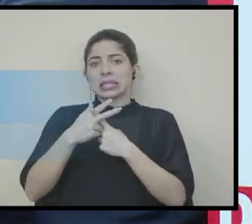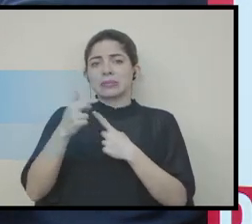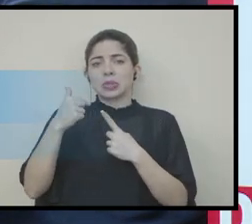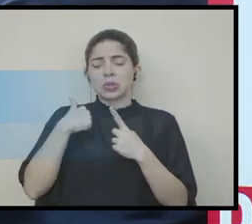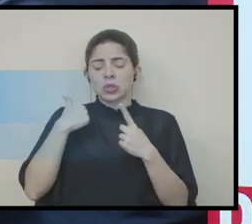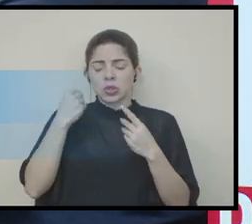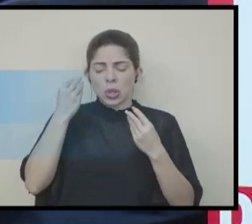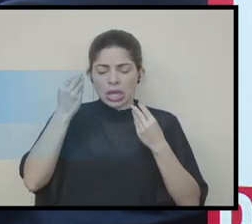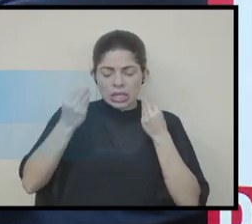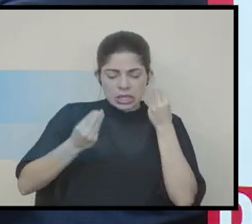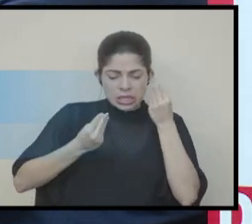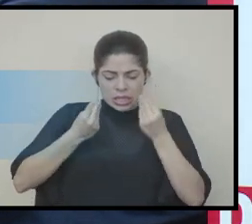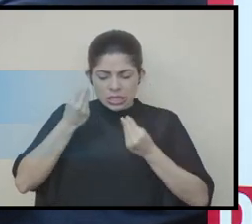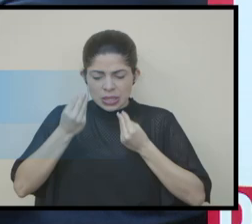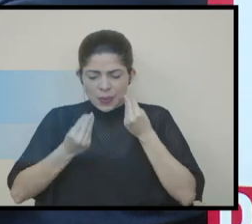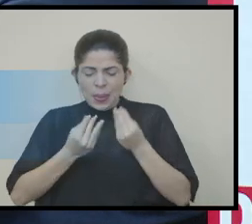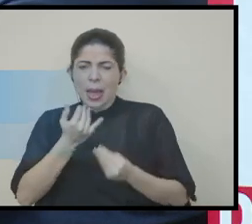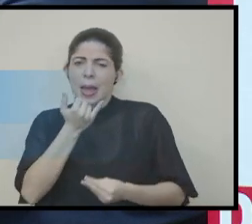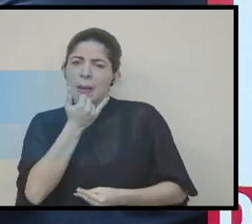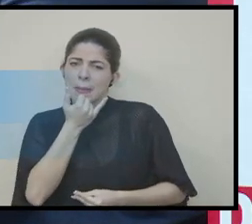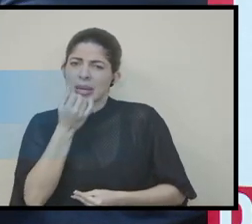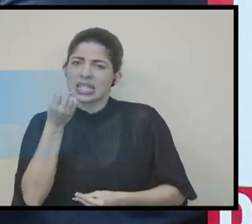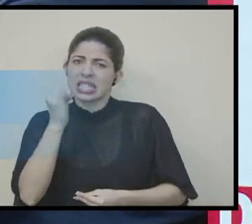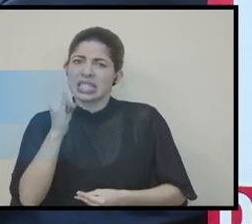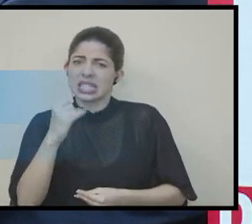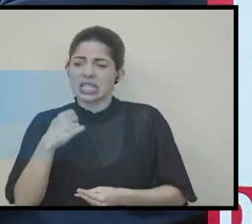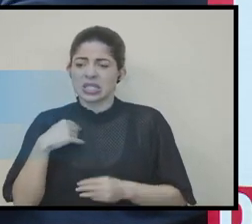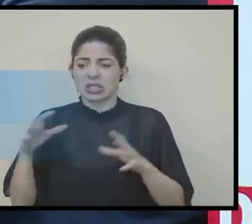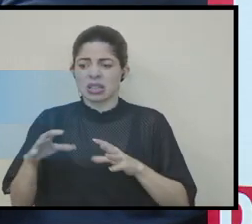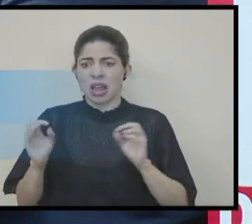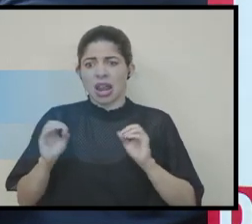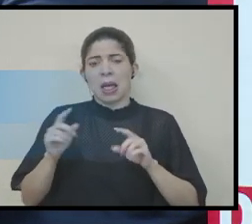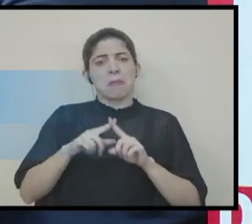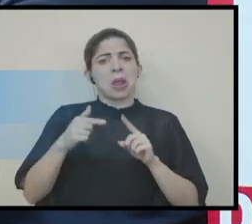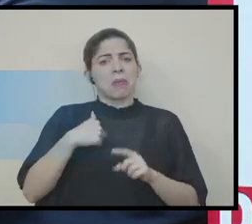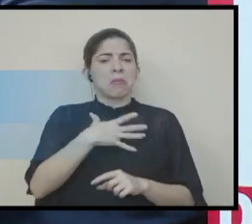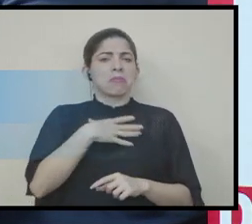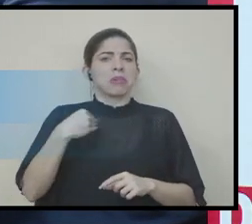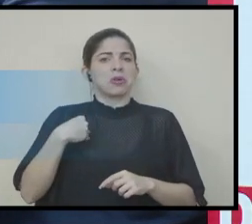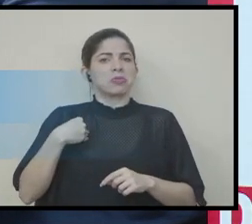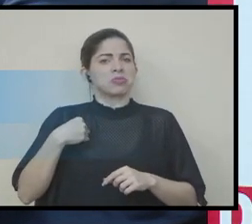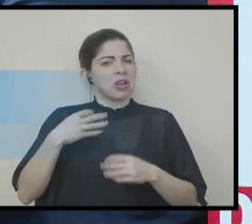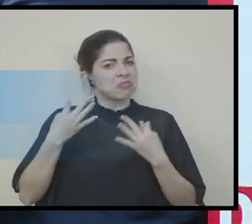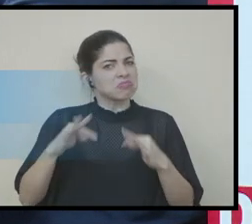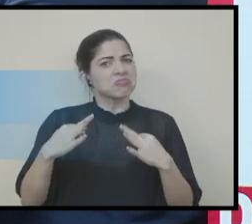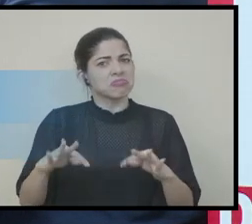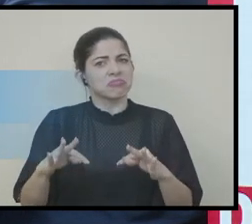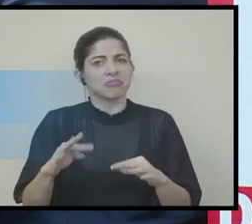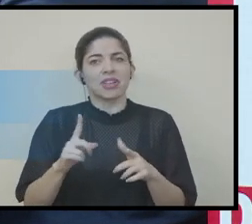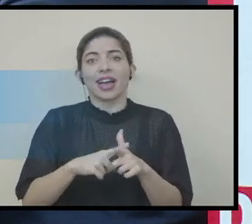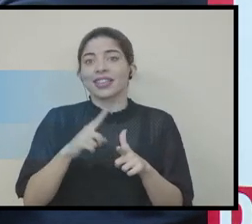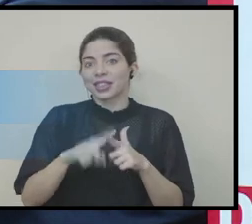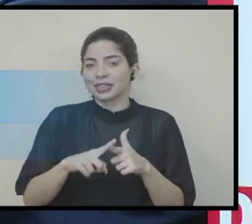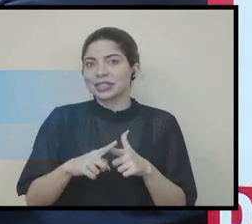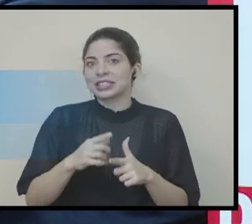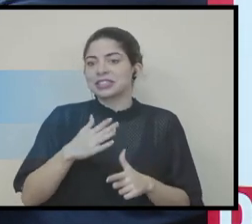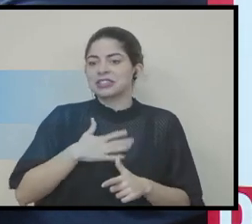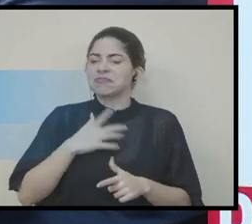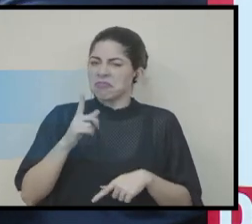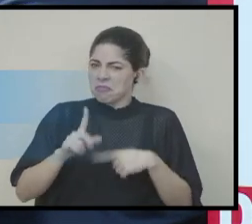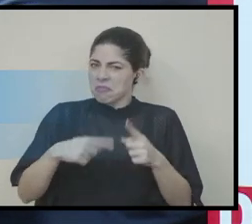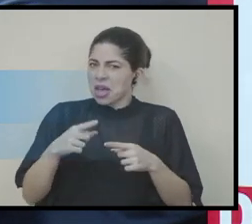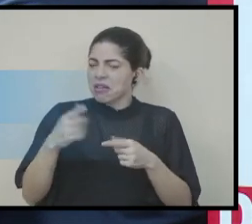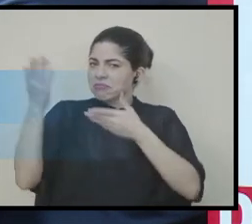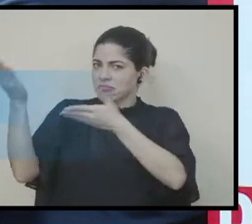de qué pasaría si no hago, pero bueno, yo soy de armas tomar y dije no, o sea, voy a mandar